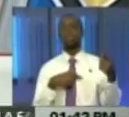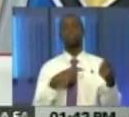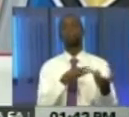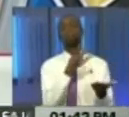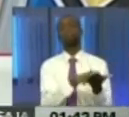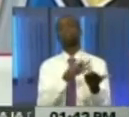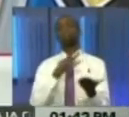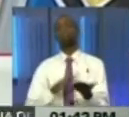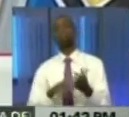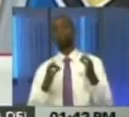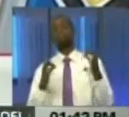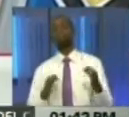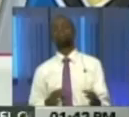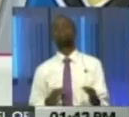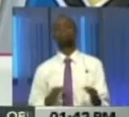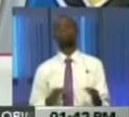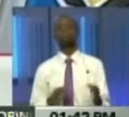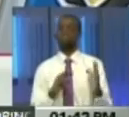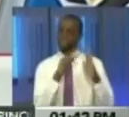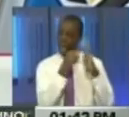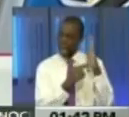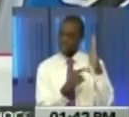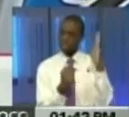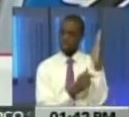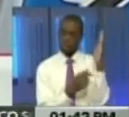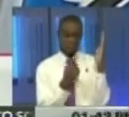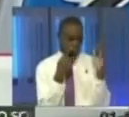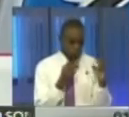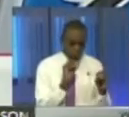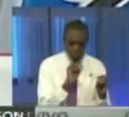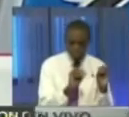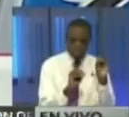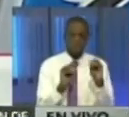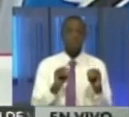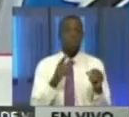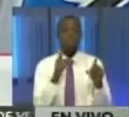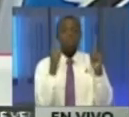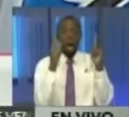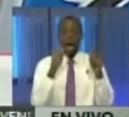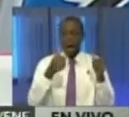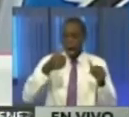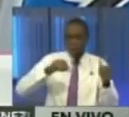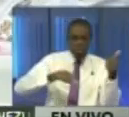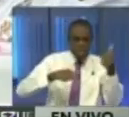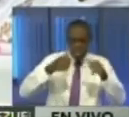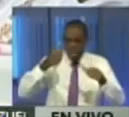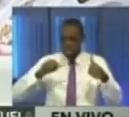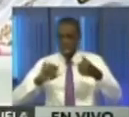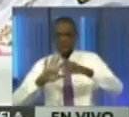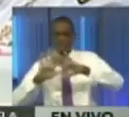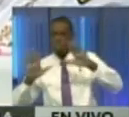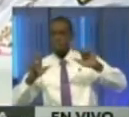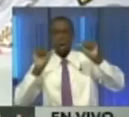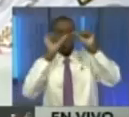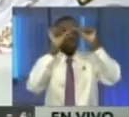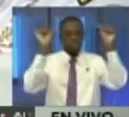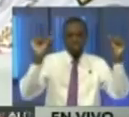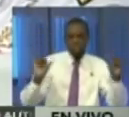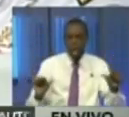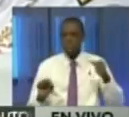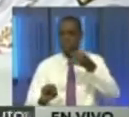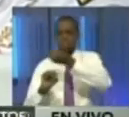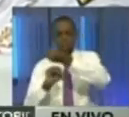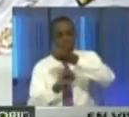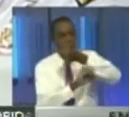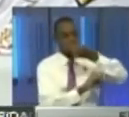de un referendo, el valor que cobran las auditorías y la protección de todo el andamiaje logístico es tan